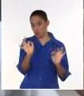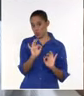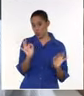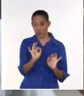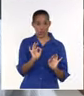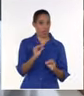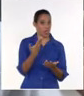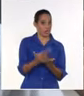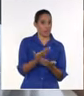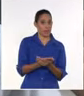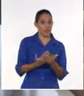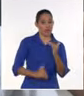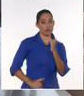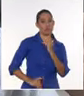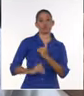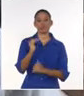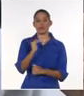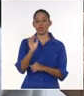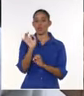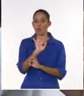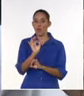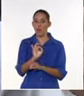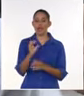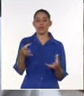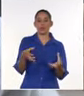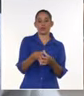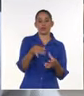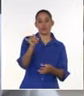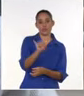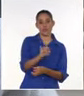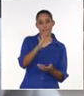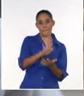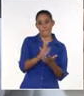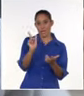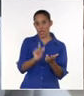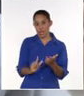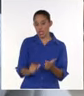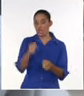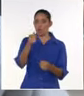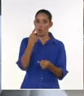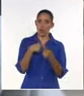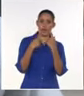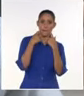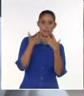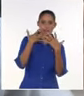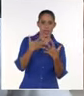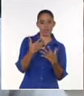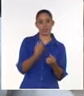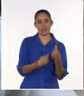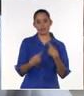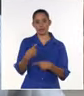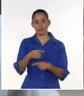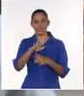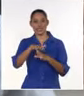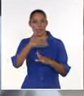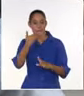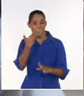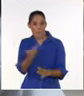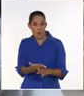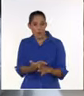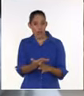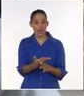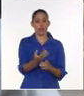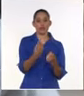manda al igual que la tética la unidad número se de Mariel que ya se va a trabajar en la mañana ahora después que hacer prir y después si